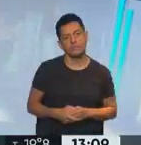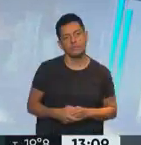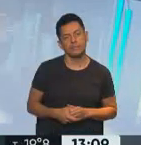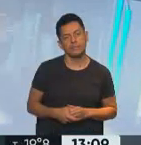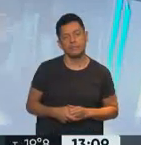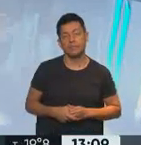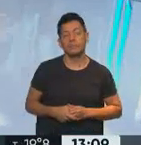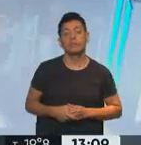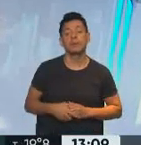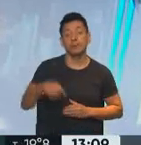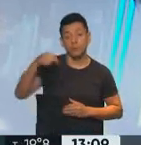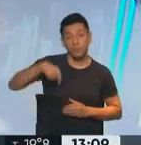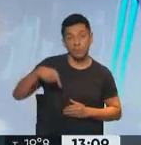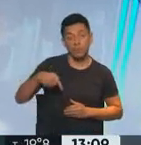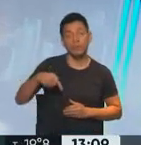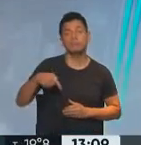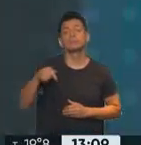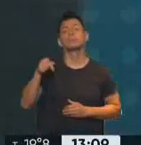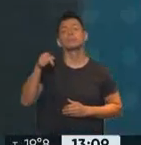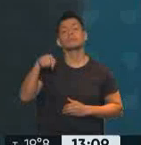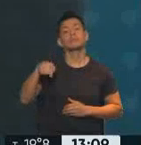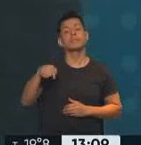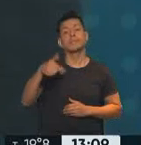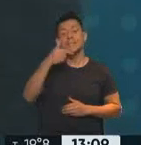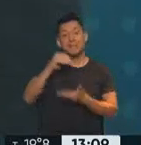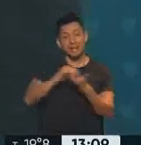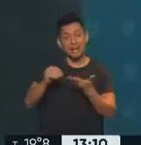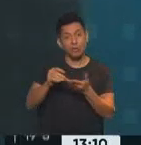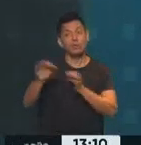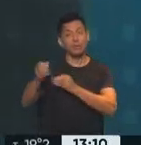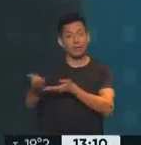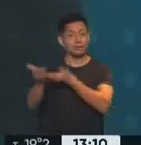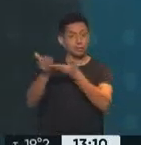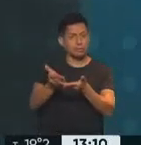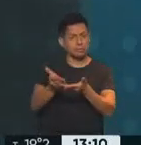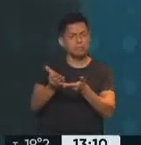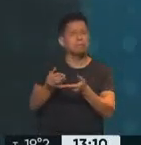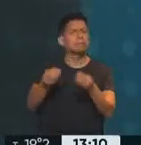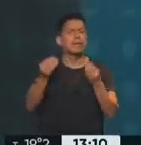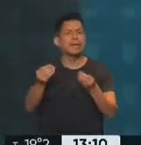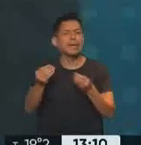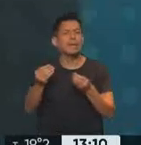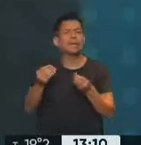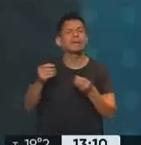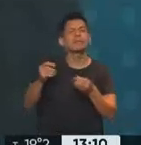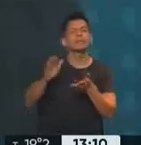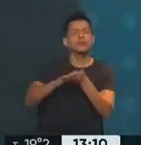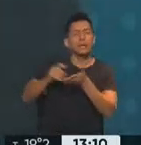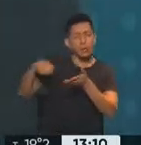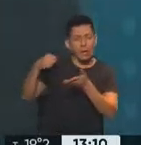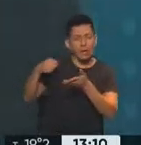por estos días se presentó en el senado un proyecto para una nueva moratoria previsional